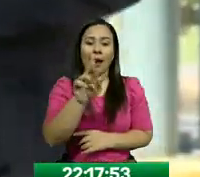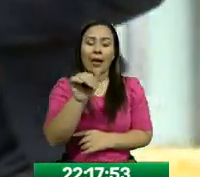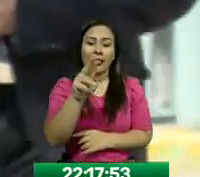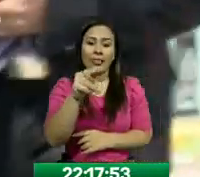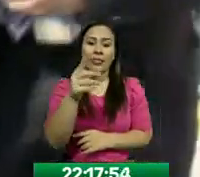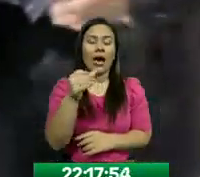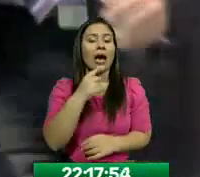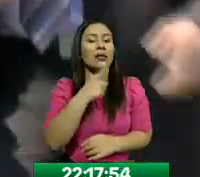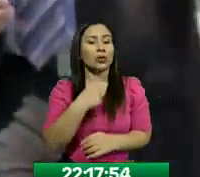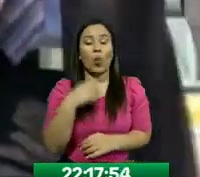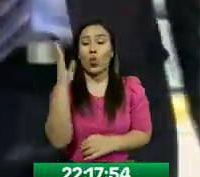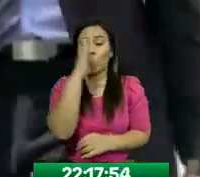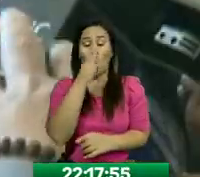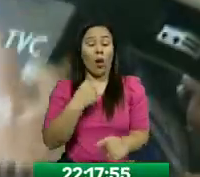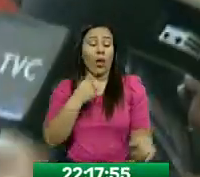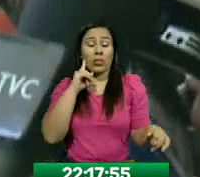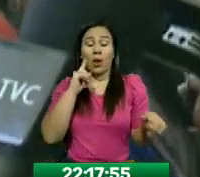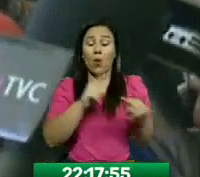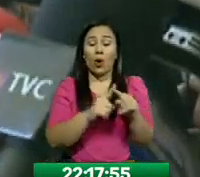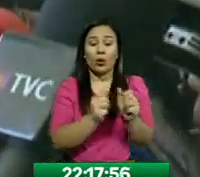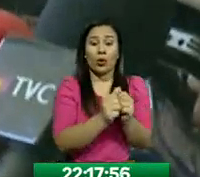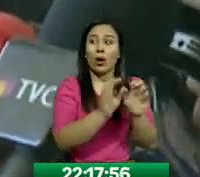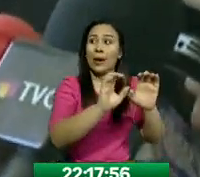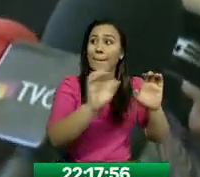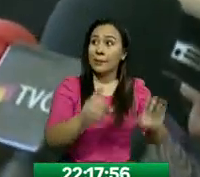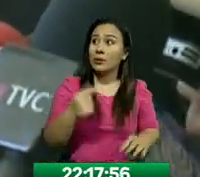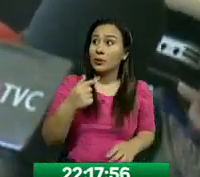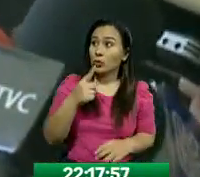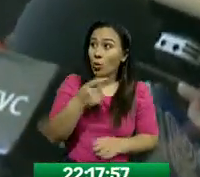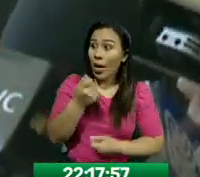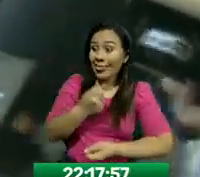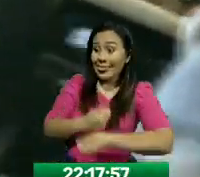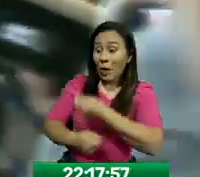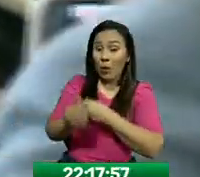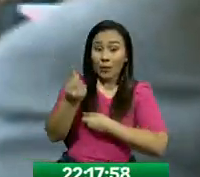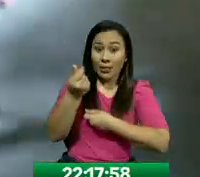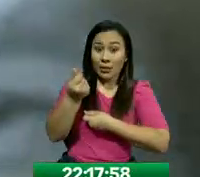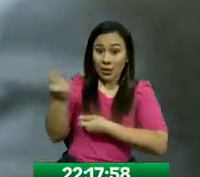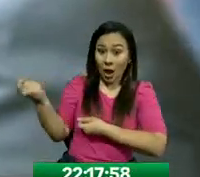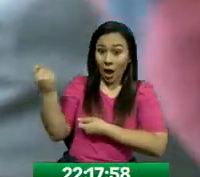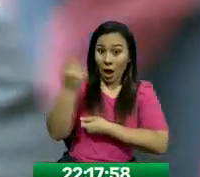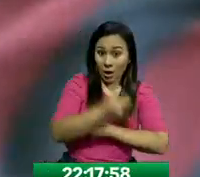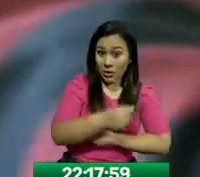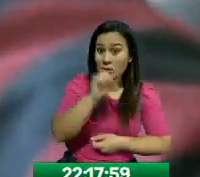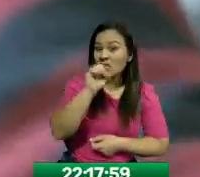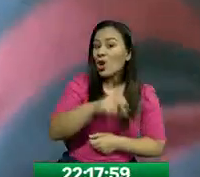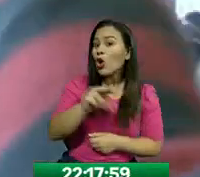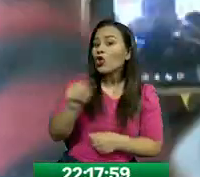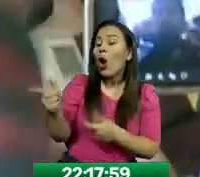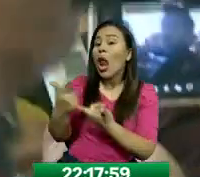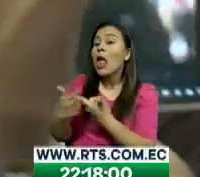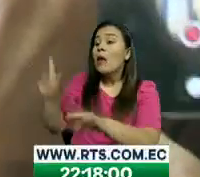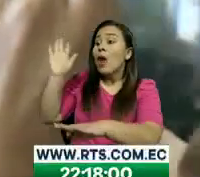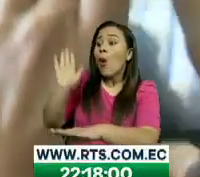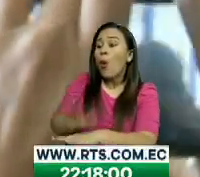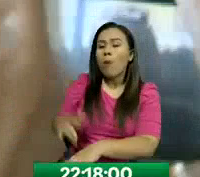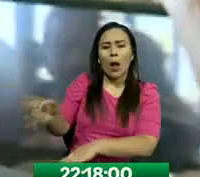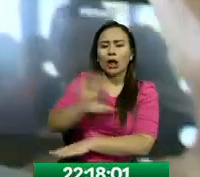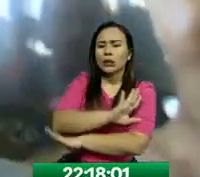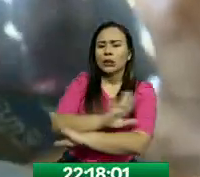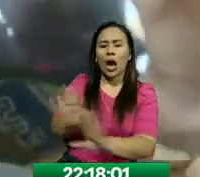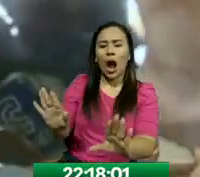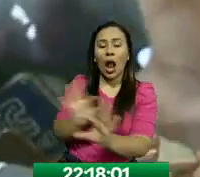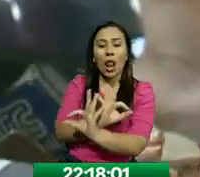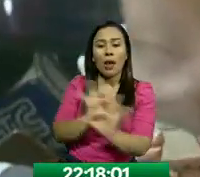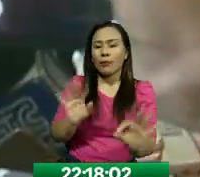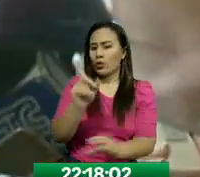posible acuerdo con el empresario. El hecho que devuelva estos recursos, estos millones, eso no significa que queda libre de culpa. No significa eso. Eso